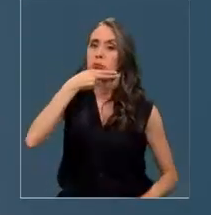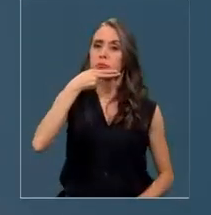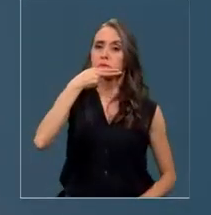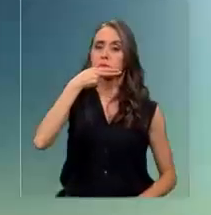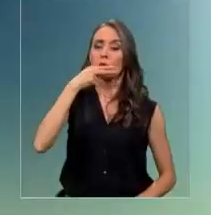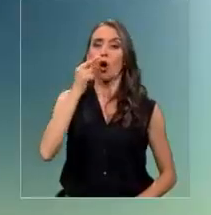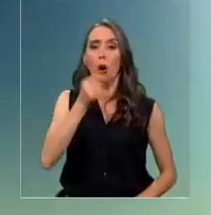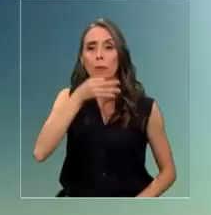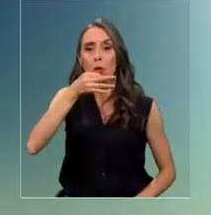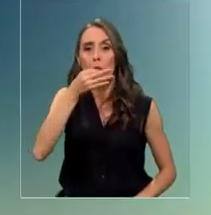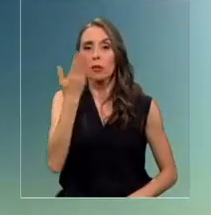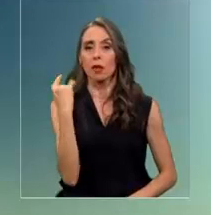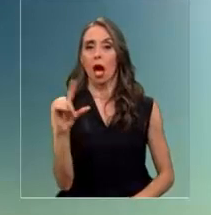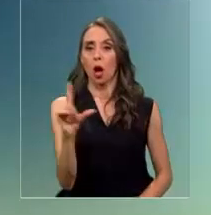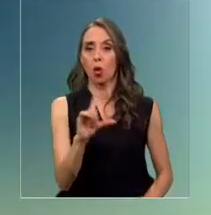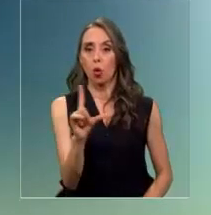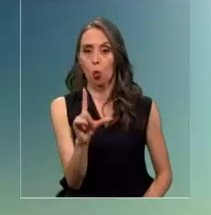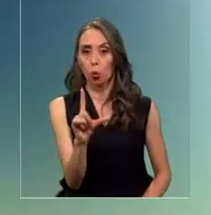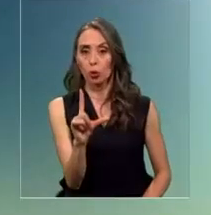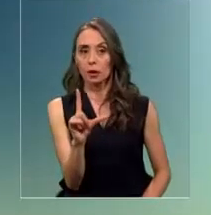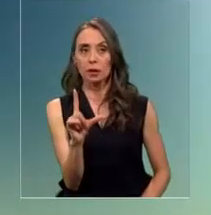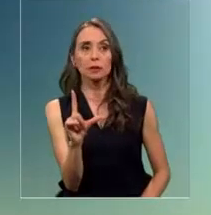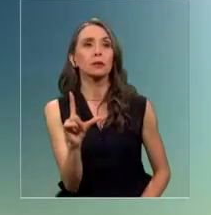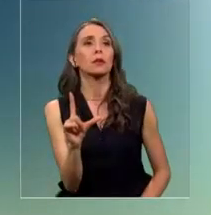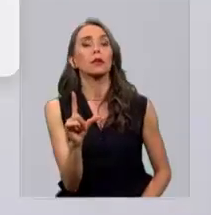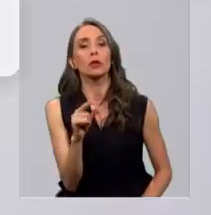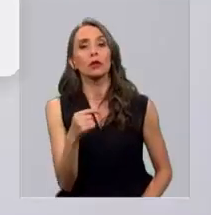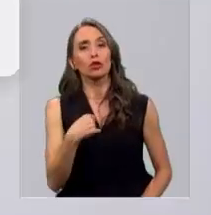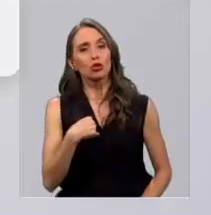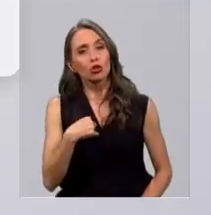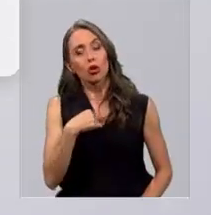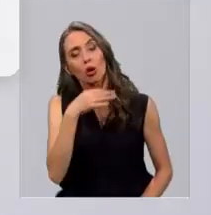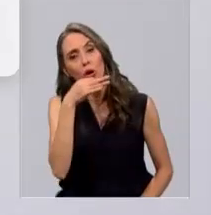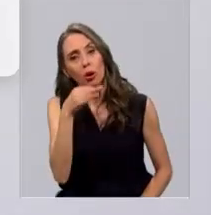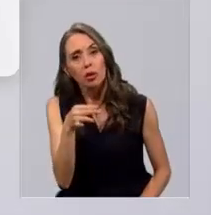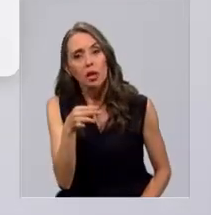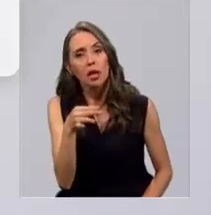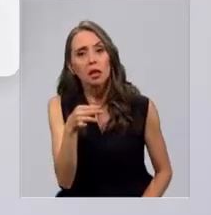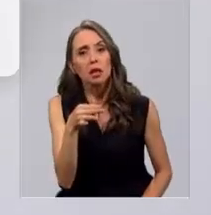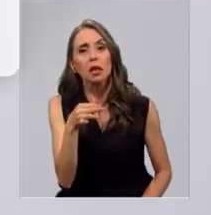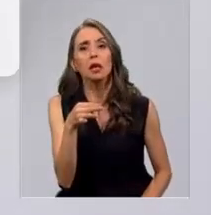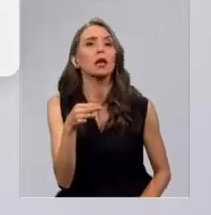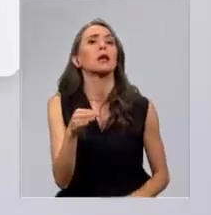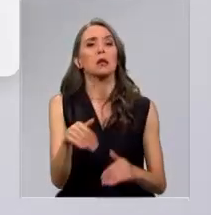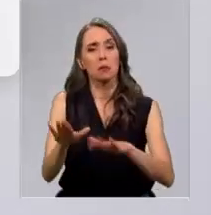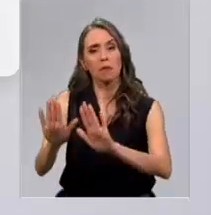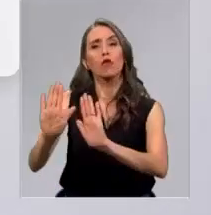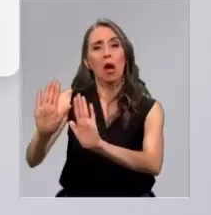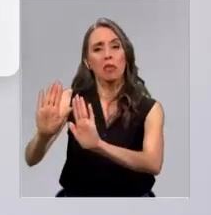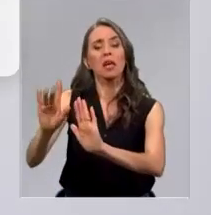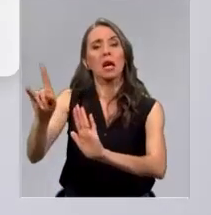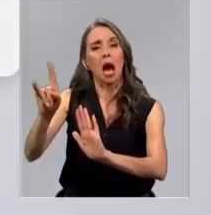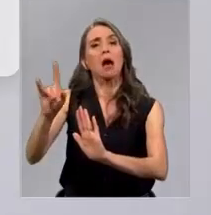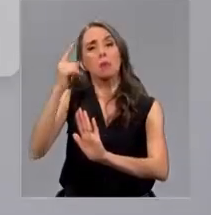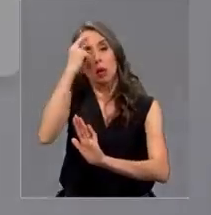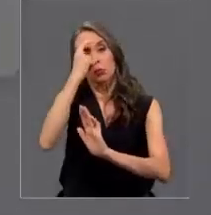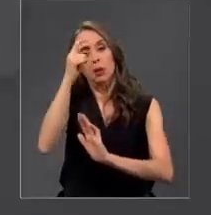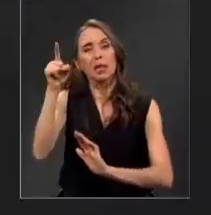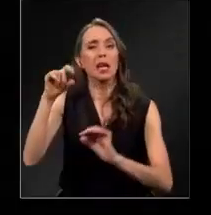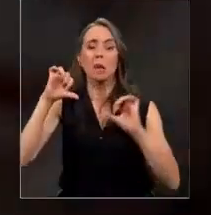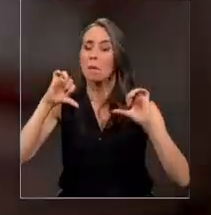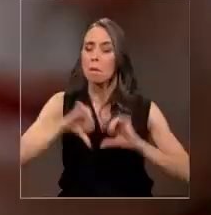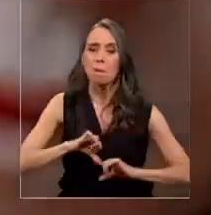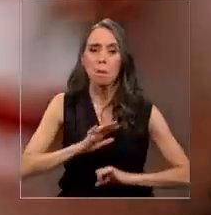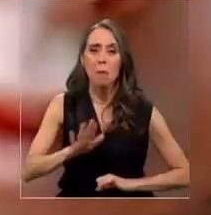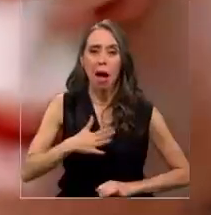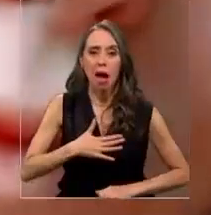Eso fue el lunes y esa fue como ya, yo como que dije ya voy a darle su espacio porque de verdad está muy, muy